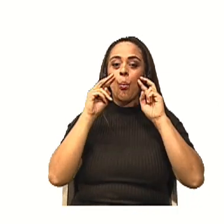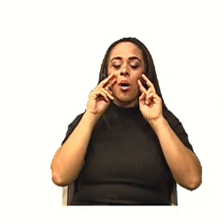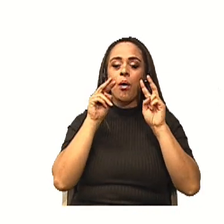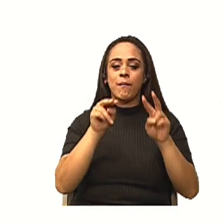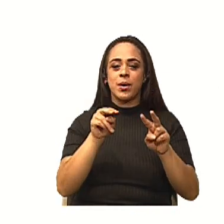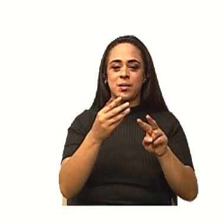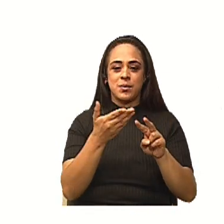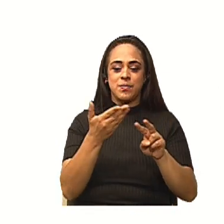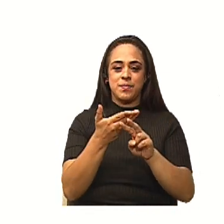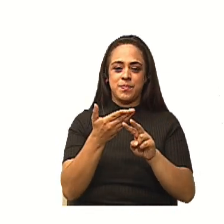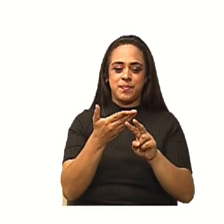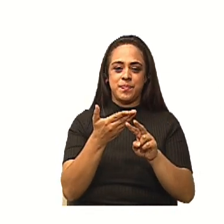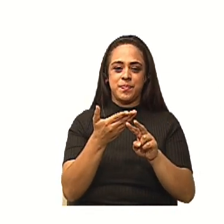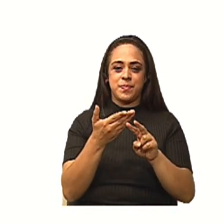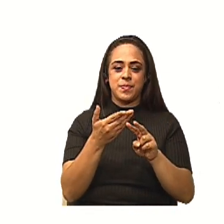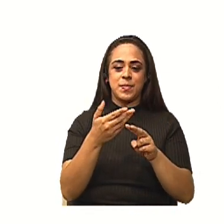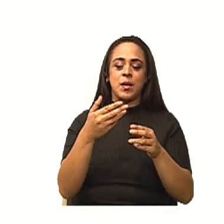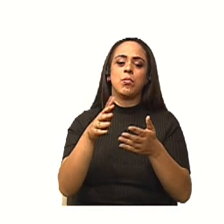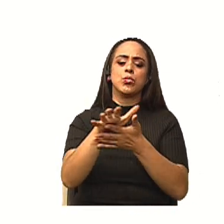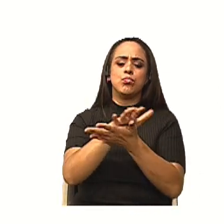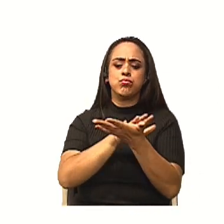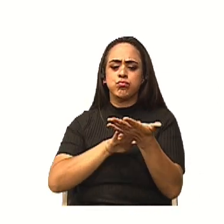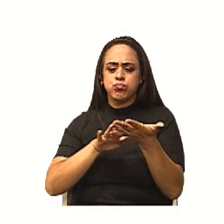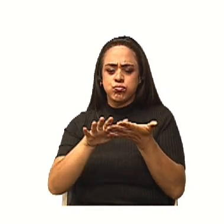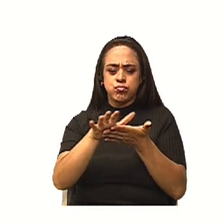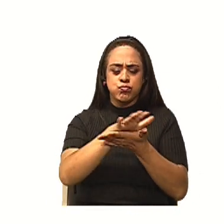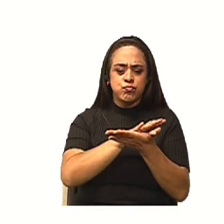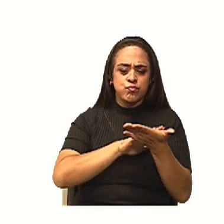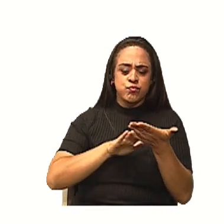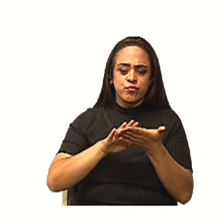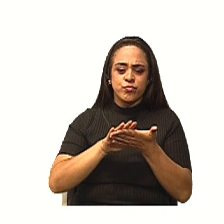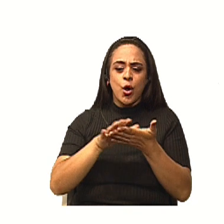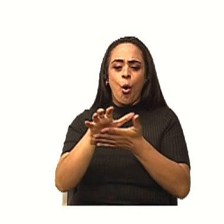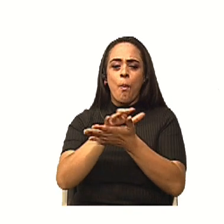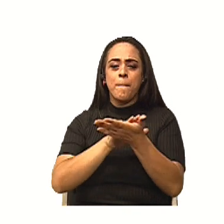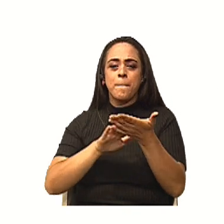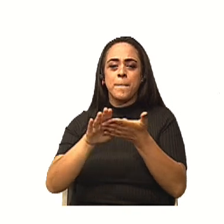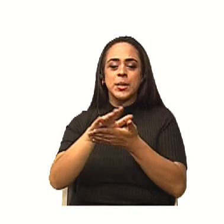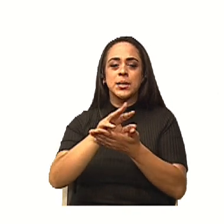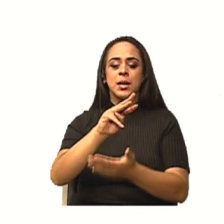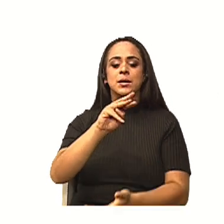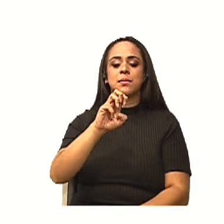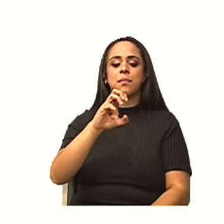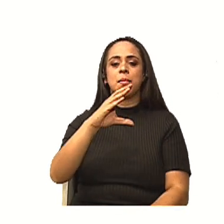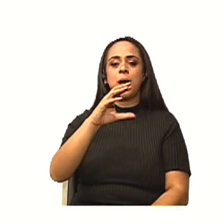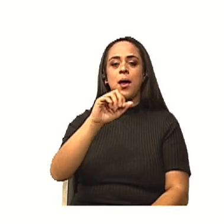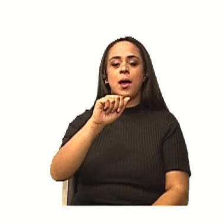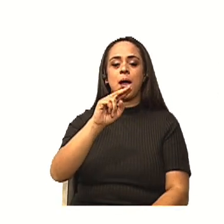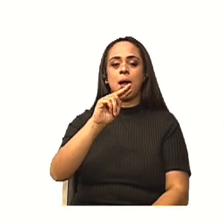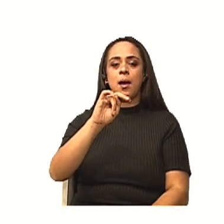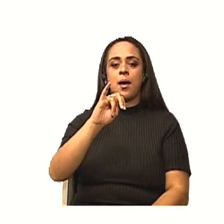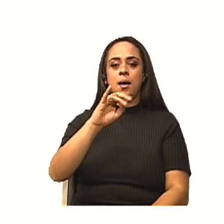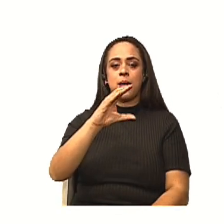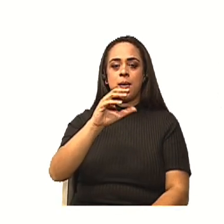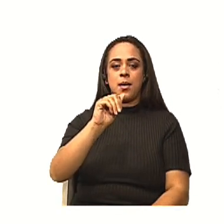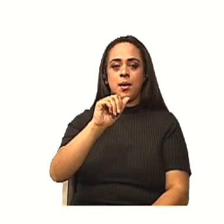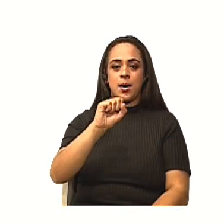les llama mezclas heterogéneas o también se les llama mezclas mecánicas. Muy bien.